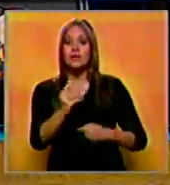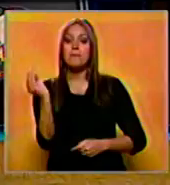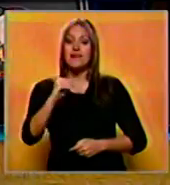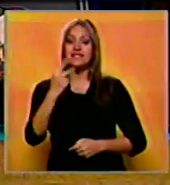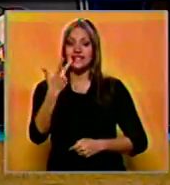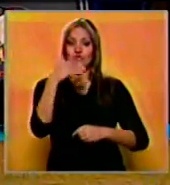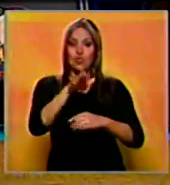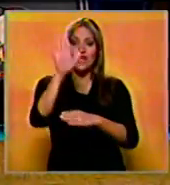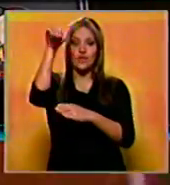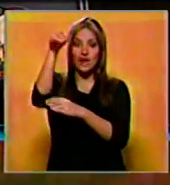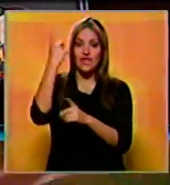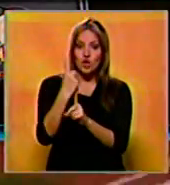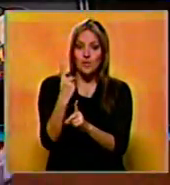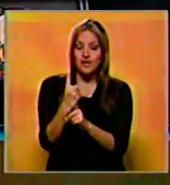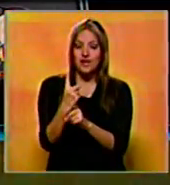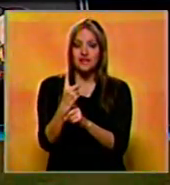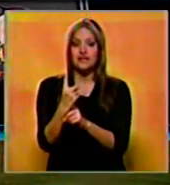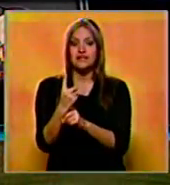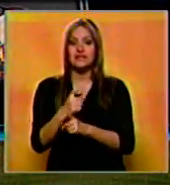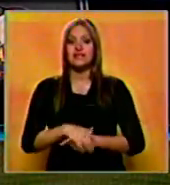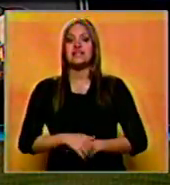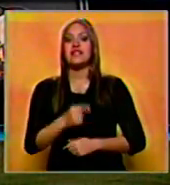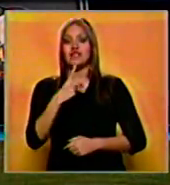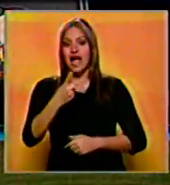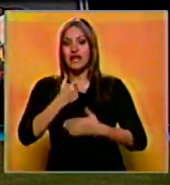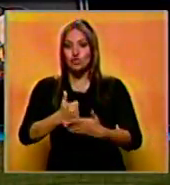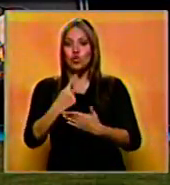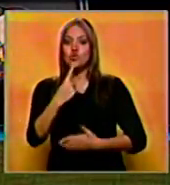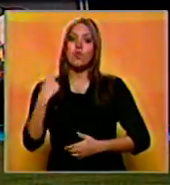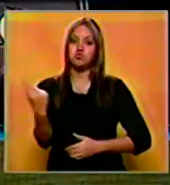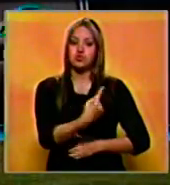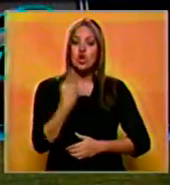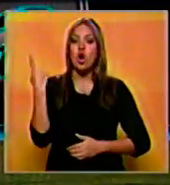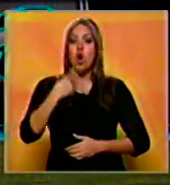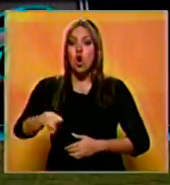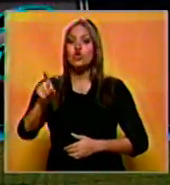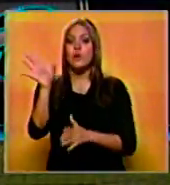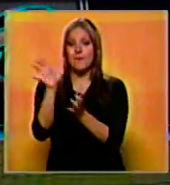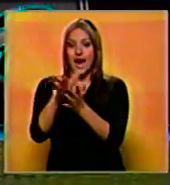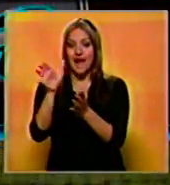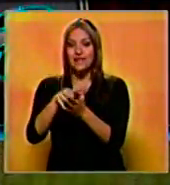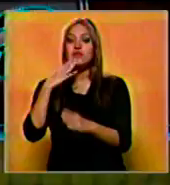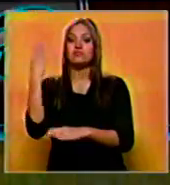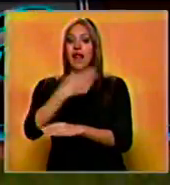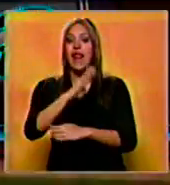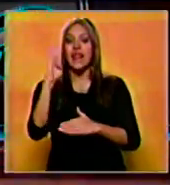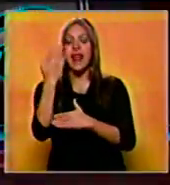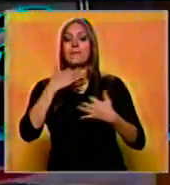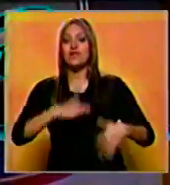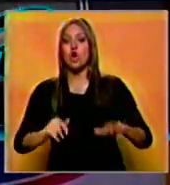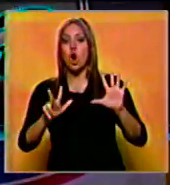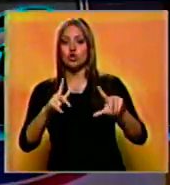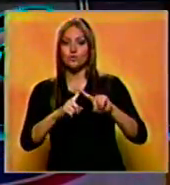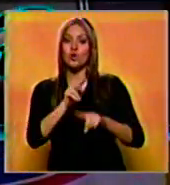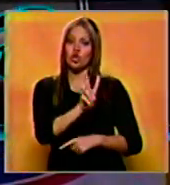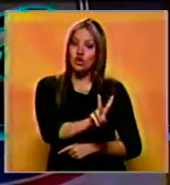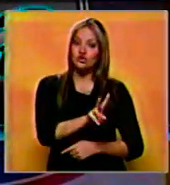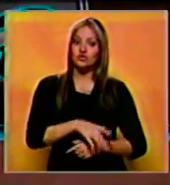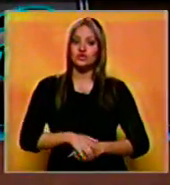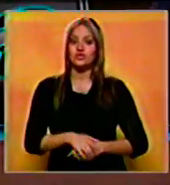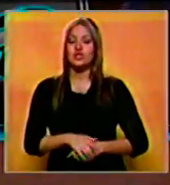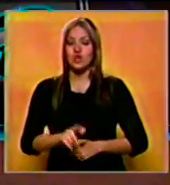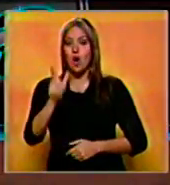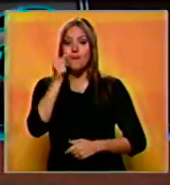3er cuadrangular de la campaña, una remolcada y par de anotadas. Y en Por la Mar, Bravos de Margarita batió a los Cardenales de Lara 8-2. Zach